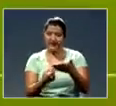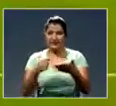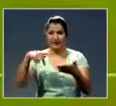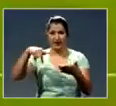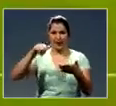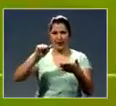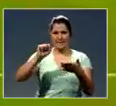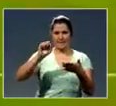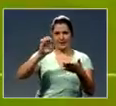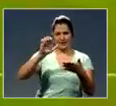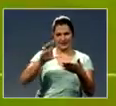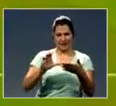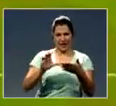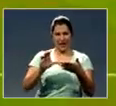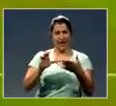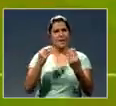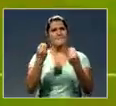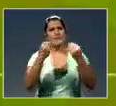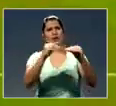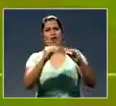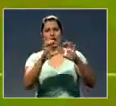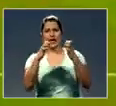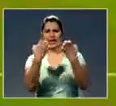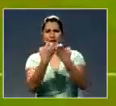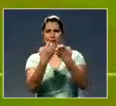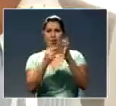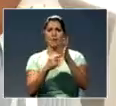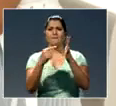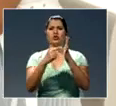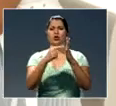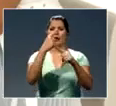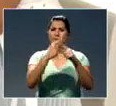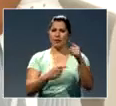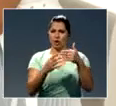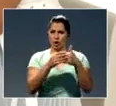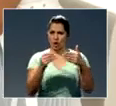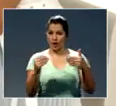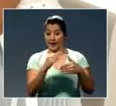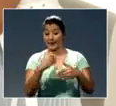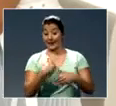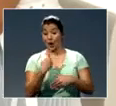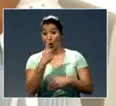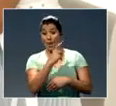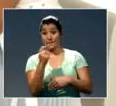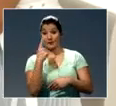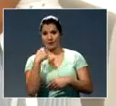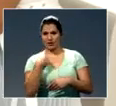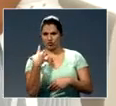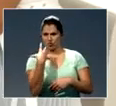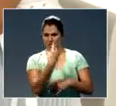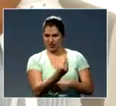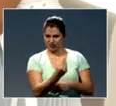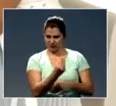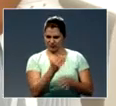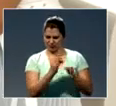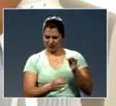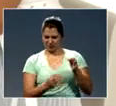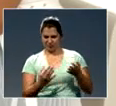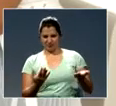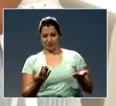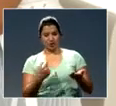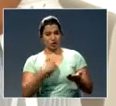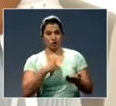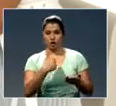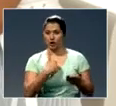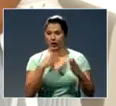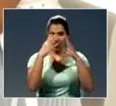en $2,5 millones y que tengo un mes para irme. Así de simple. No tenemos ninguna información